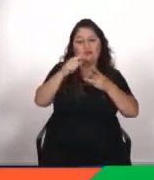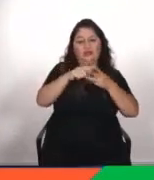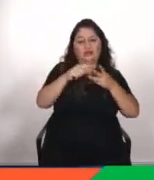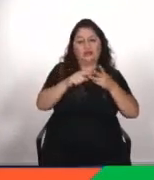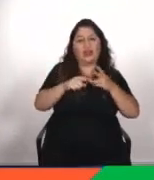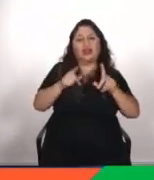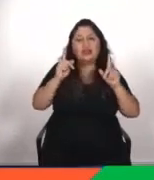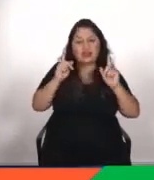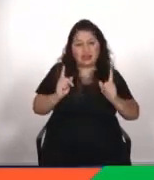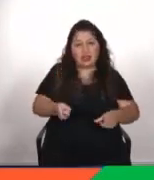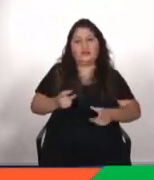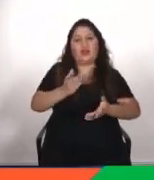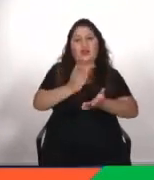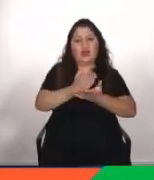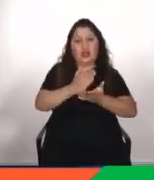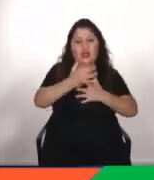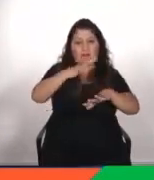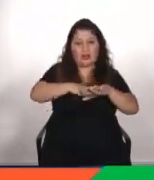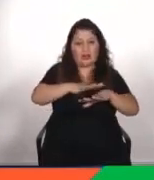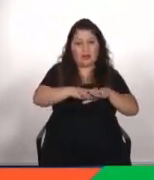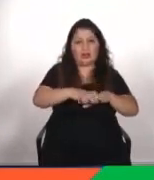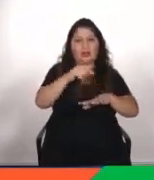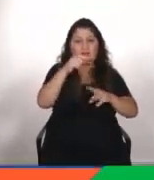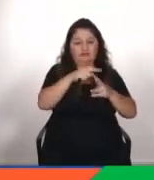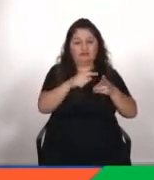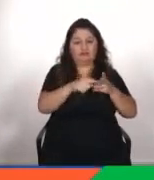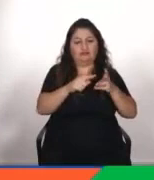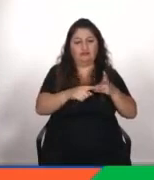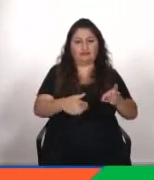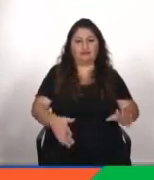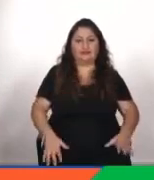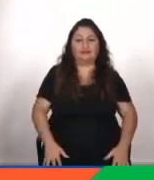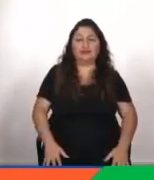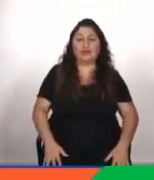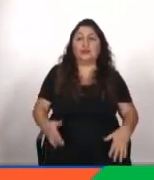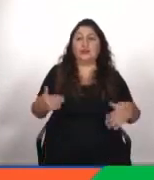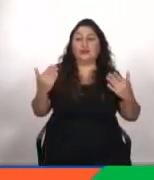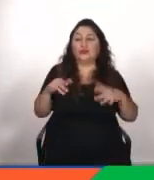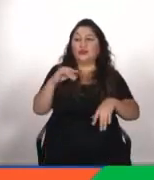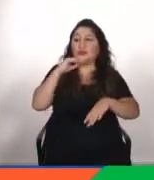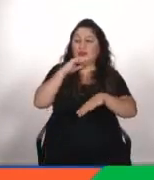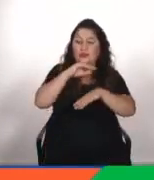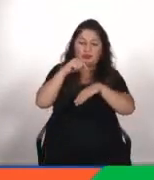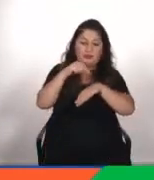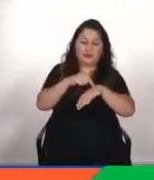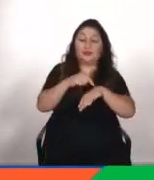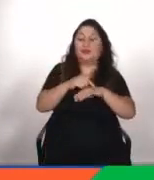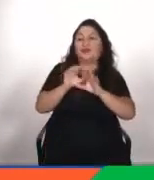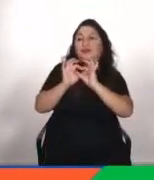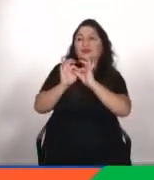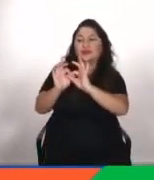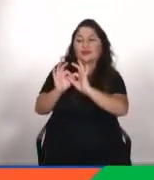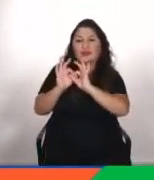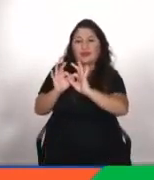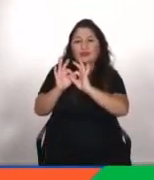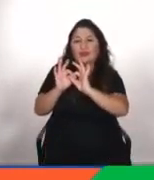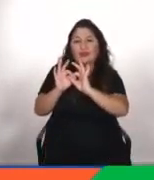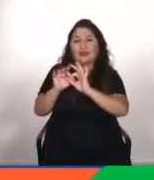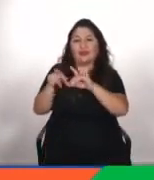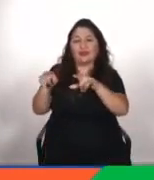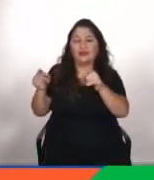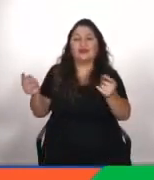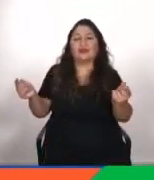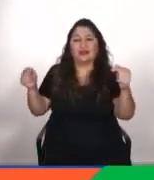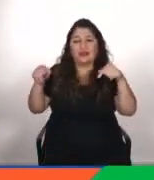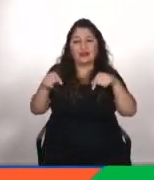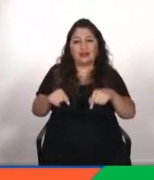estar presentes en la enseñanza matemática. Perfecto. Oye, ya se nos fue el tiempo. Bueno, agradecerte, Eduardo, por estar acá. Fue notable.